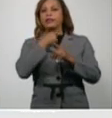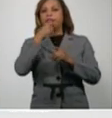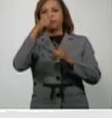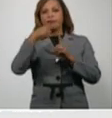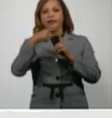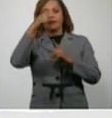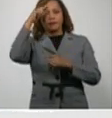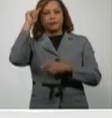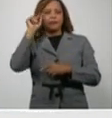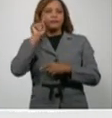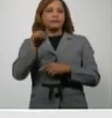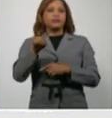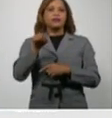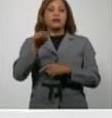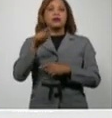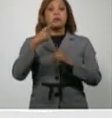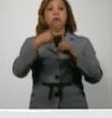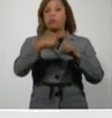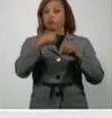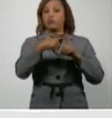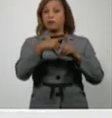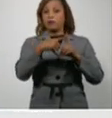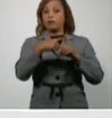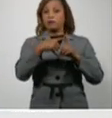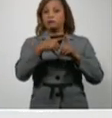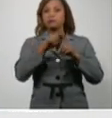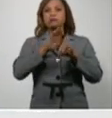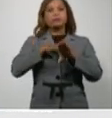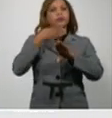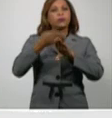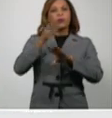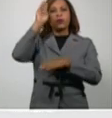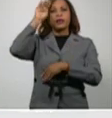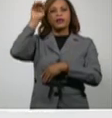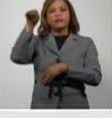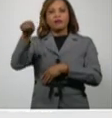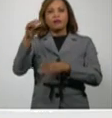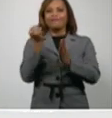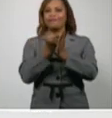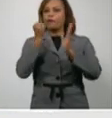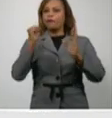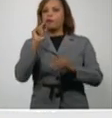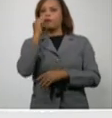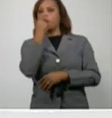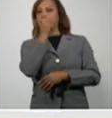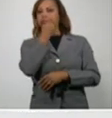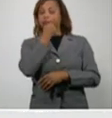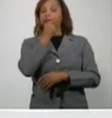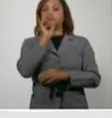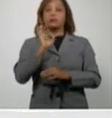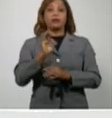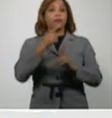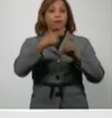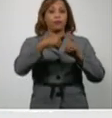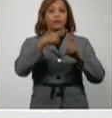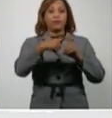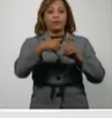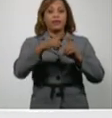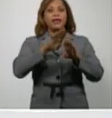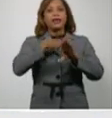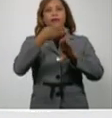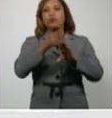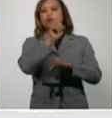ingresó, se hizo la confirmación por el PCR y después de una estadía de 11